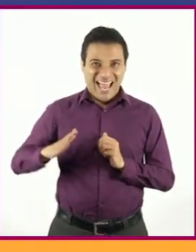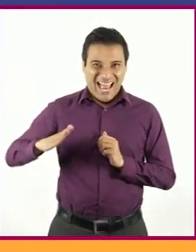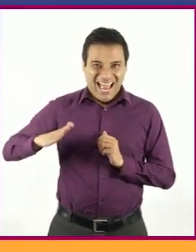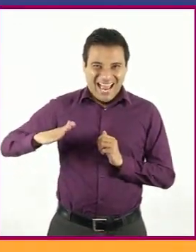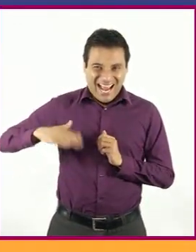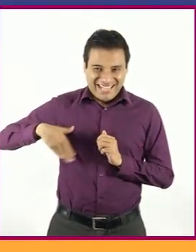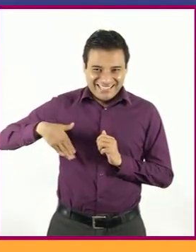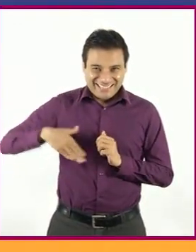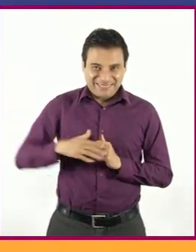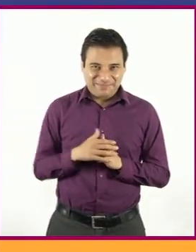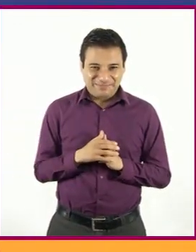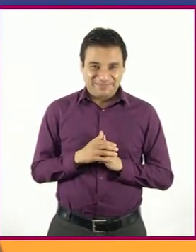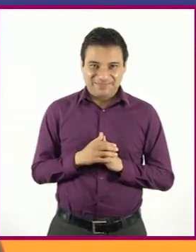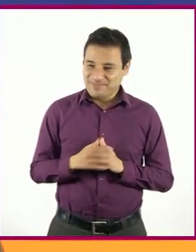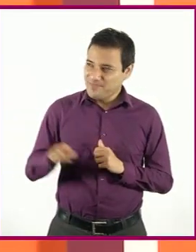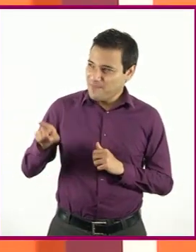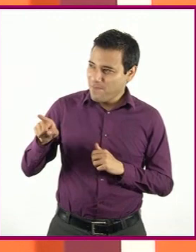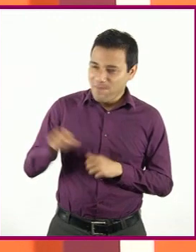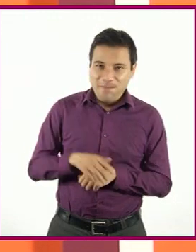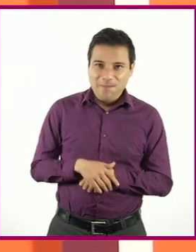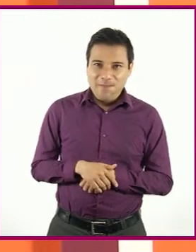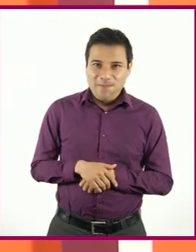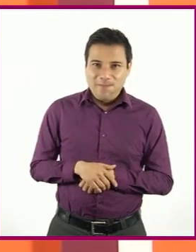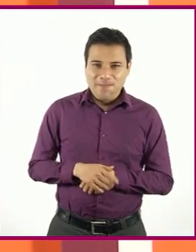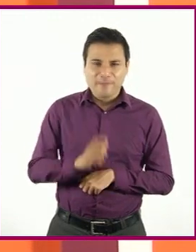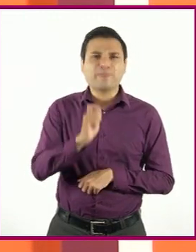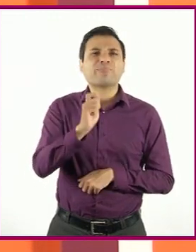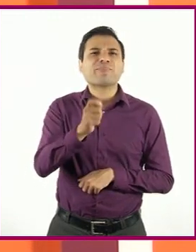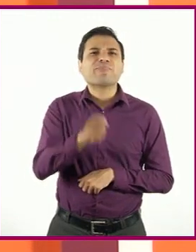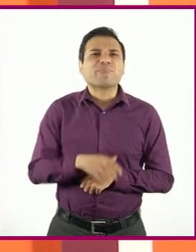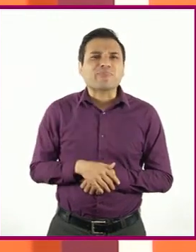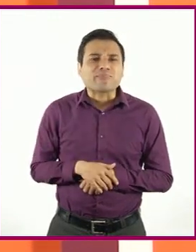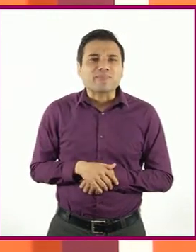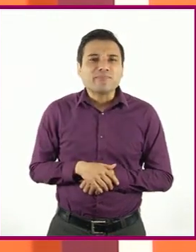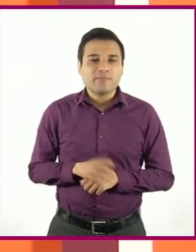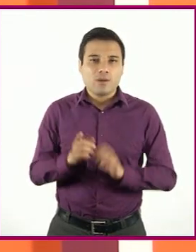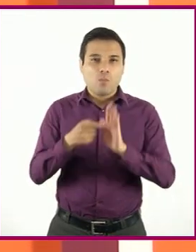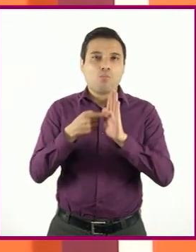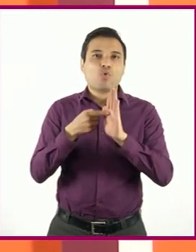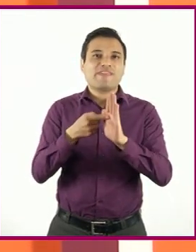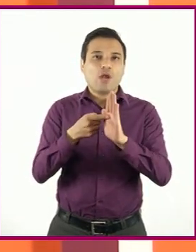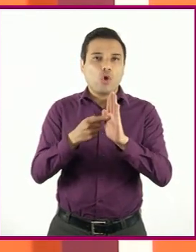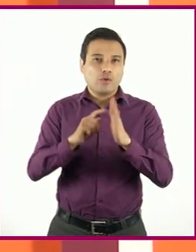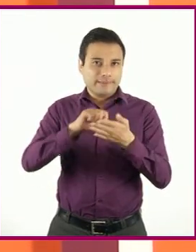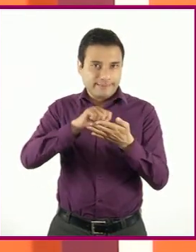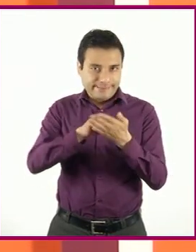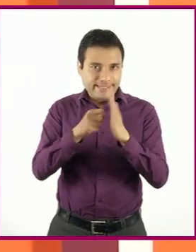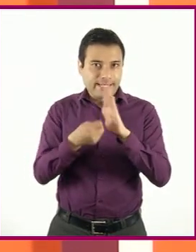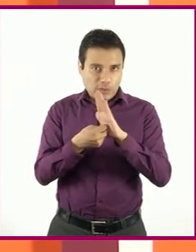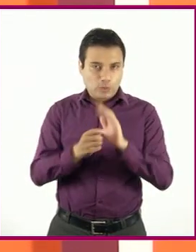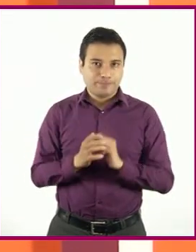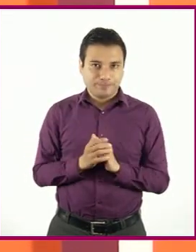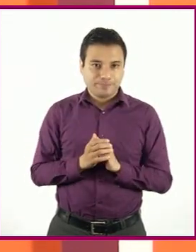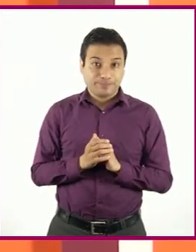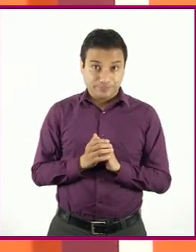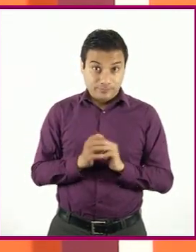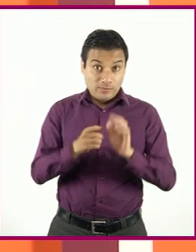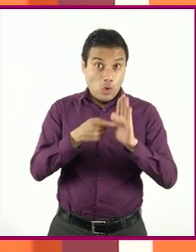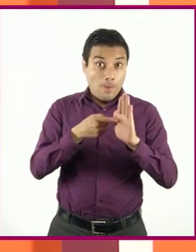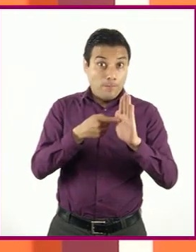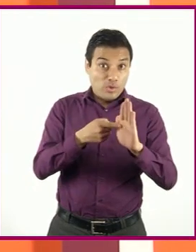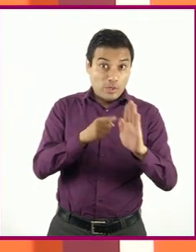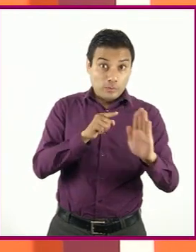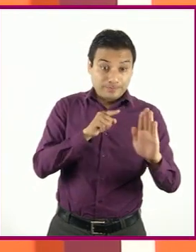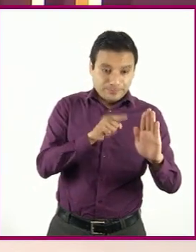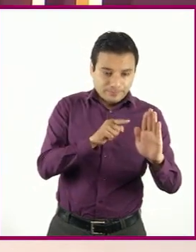el prototipo como la representación técnica que utilizaremos, pues un prototipo nos puede ayudar a entender cómo funciona el objeto